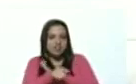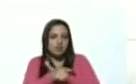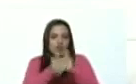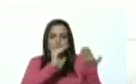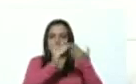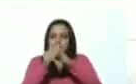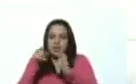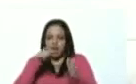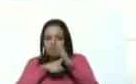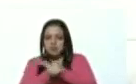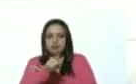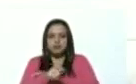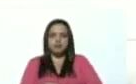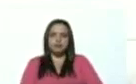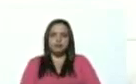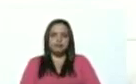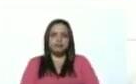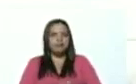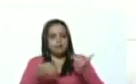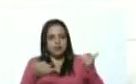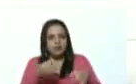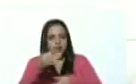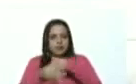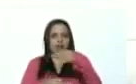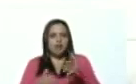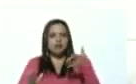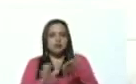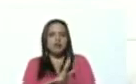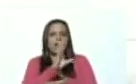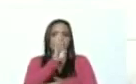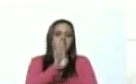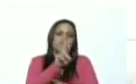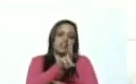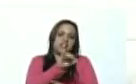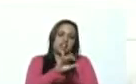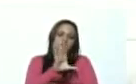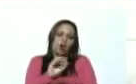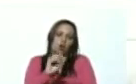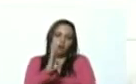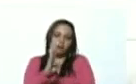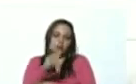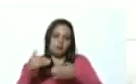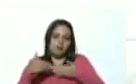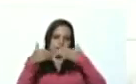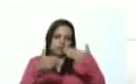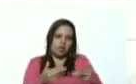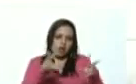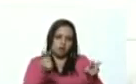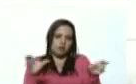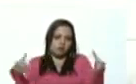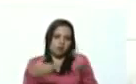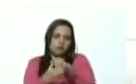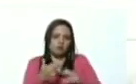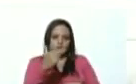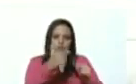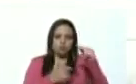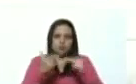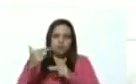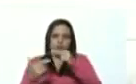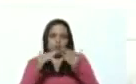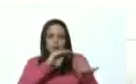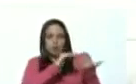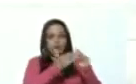adentro. Ya vamos a hablar de las BRICOP, hoy vamos a lanzar nuevas brigadas de construcción